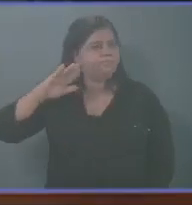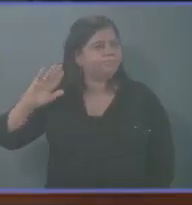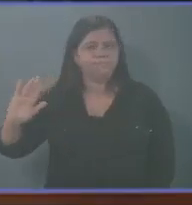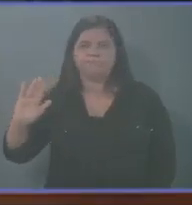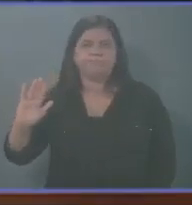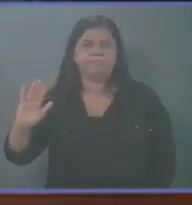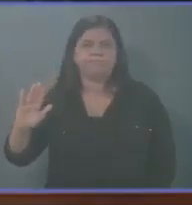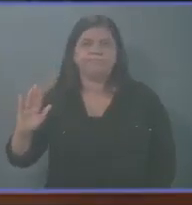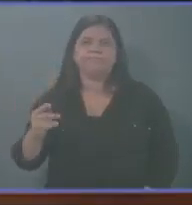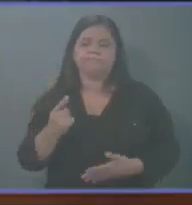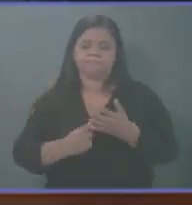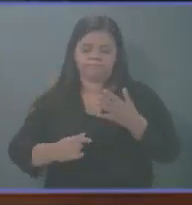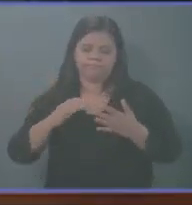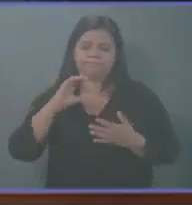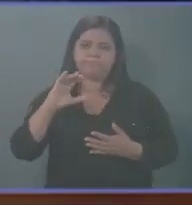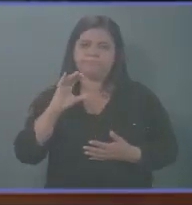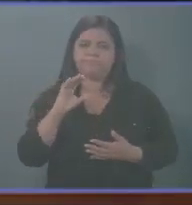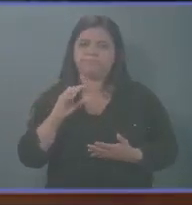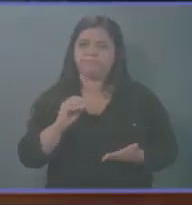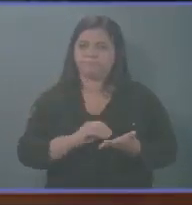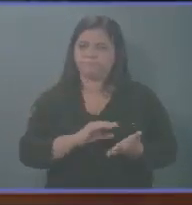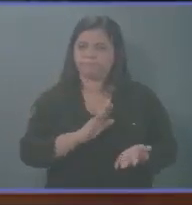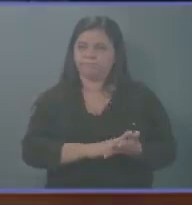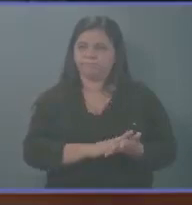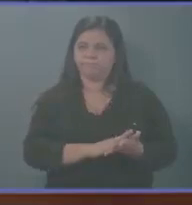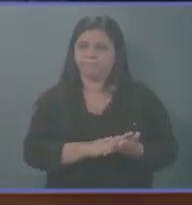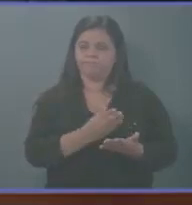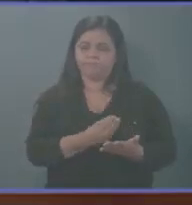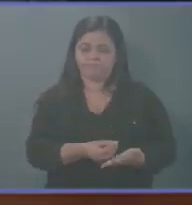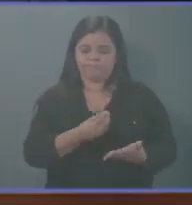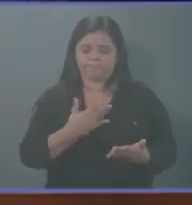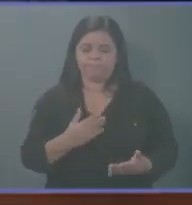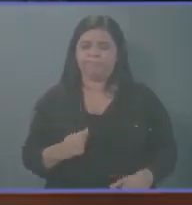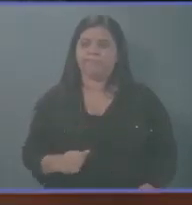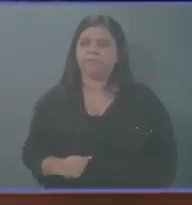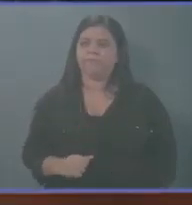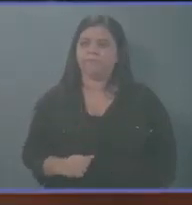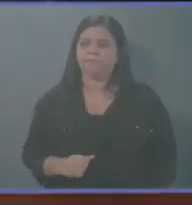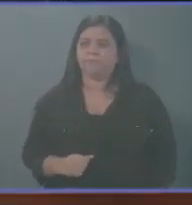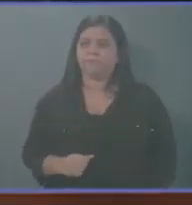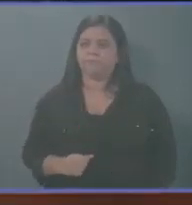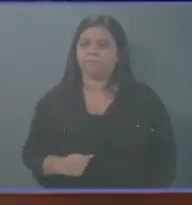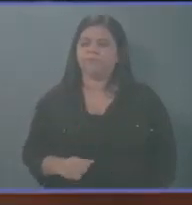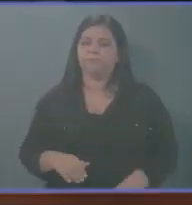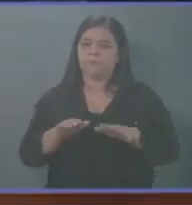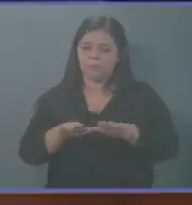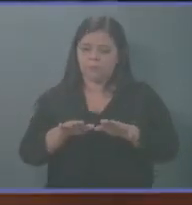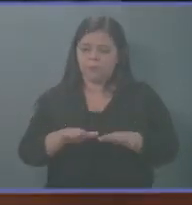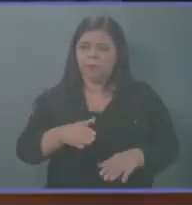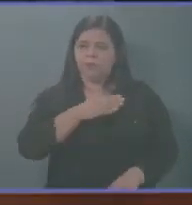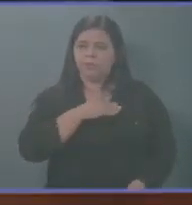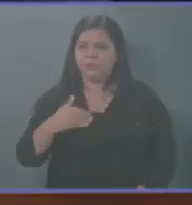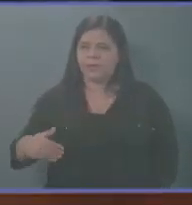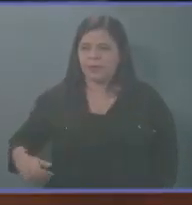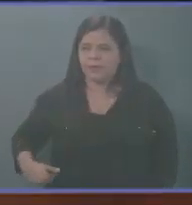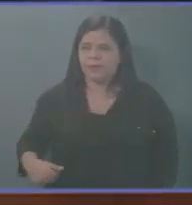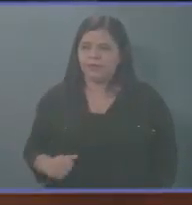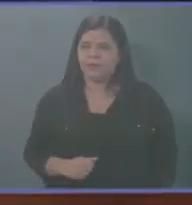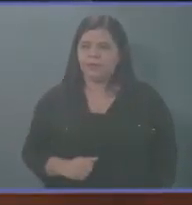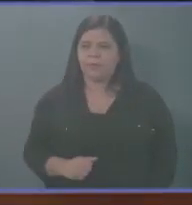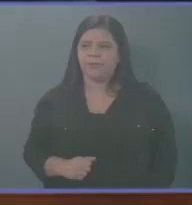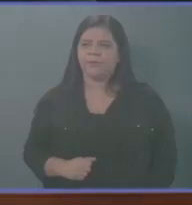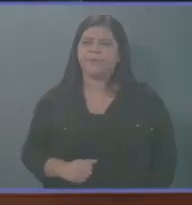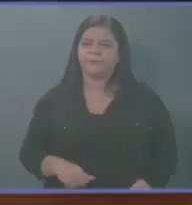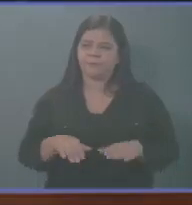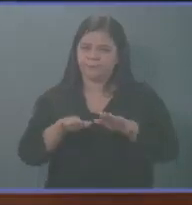lo que la Constitución nos da como mandato. Gracias,